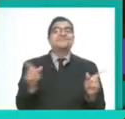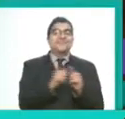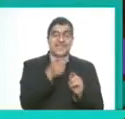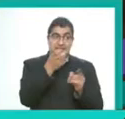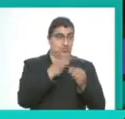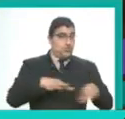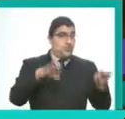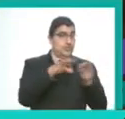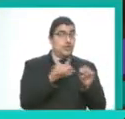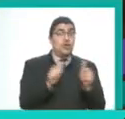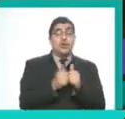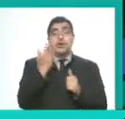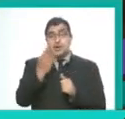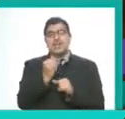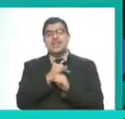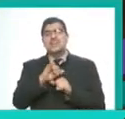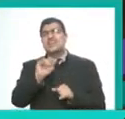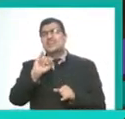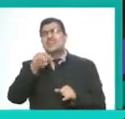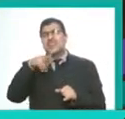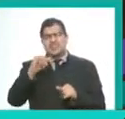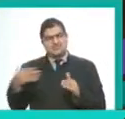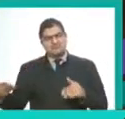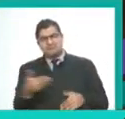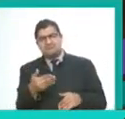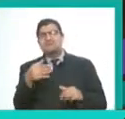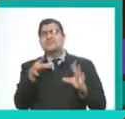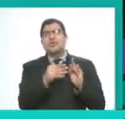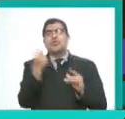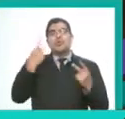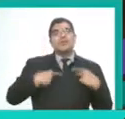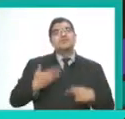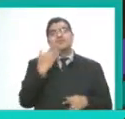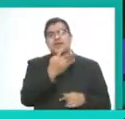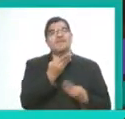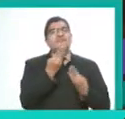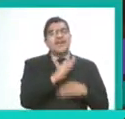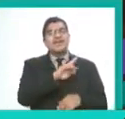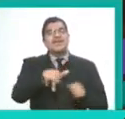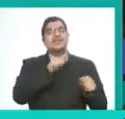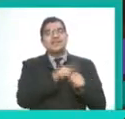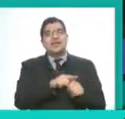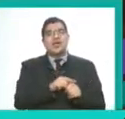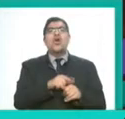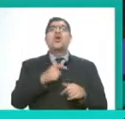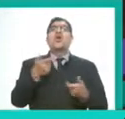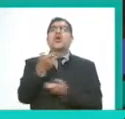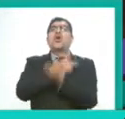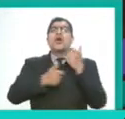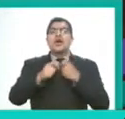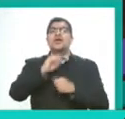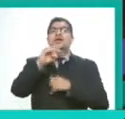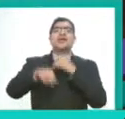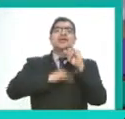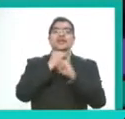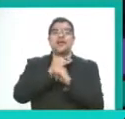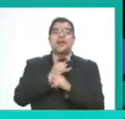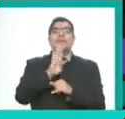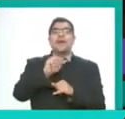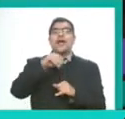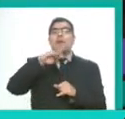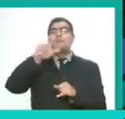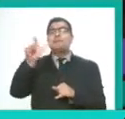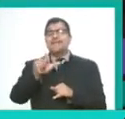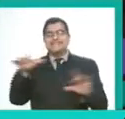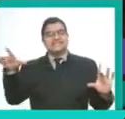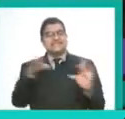a través de una solicitud de acceso a información una persona solicitó al Banco Nacional de comercio exterior mejor conocido como bancomex